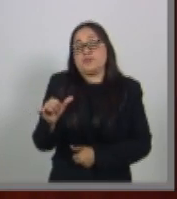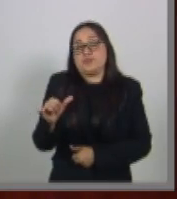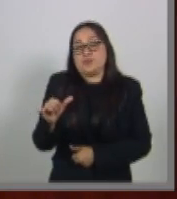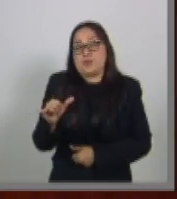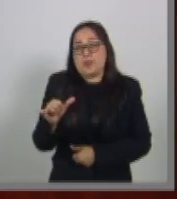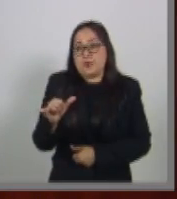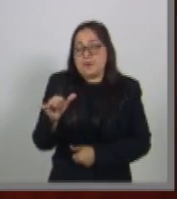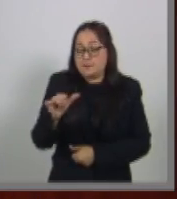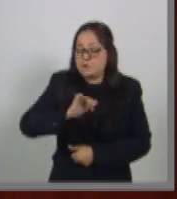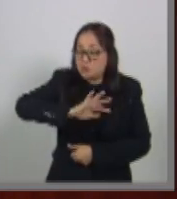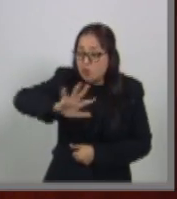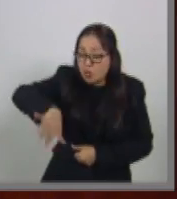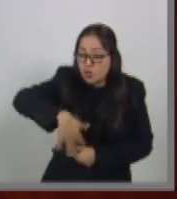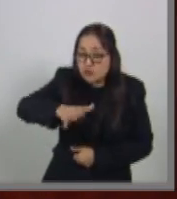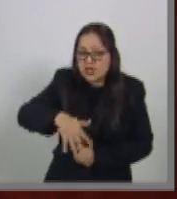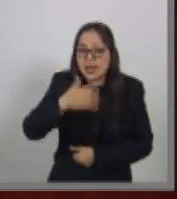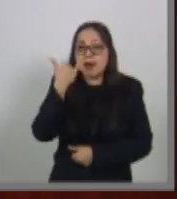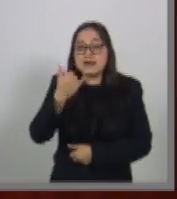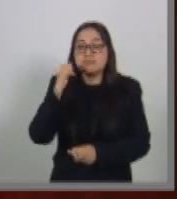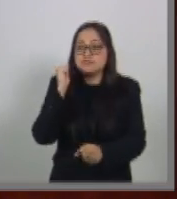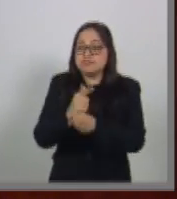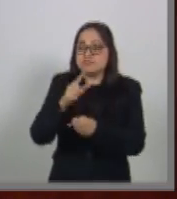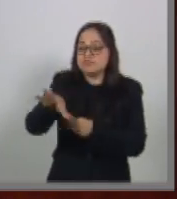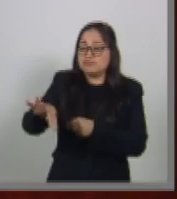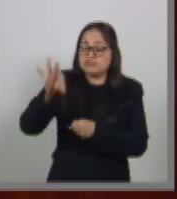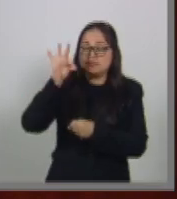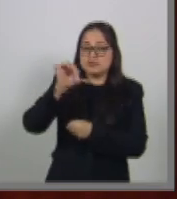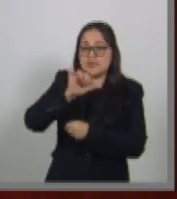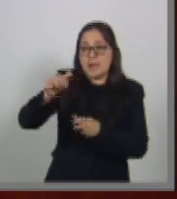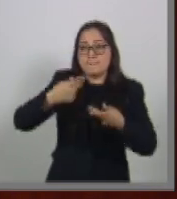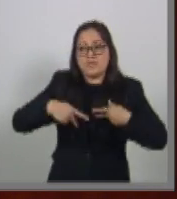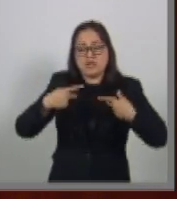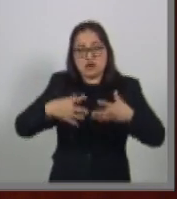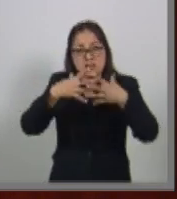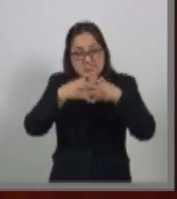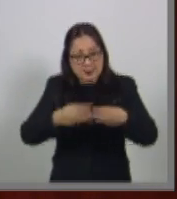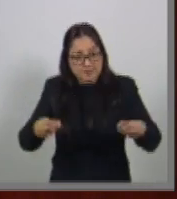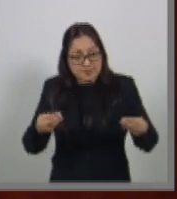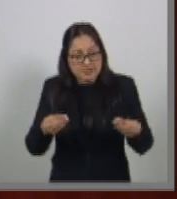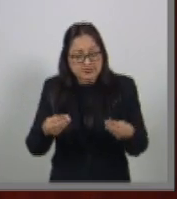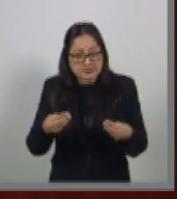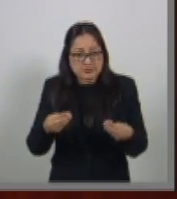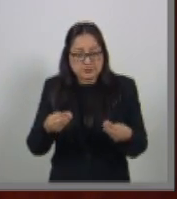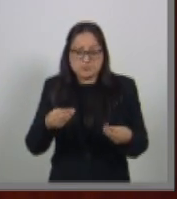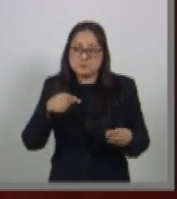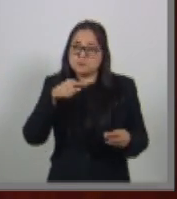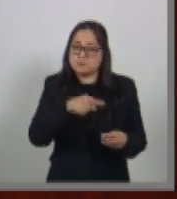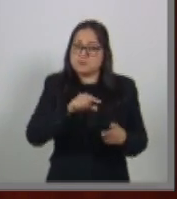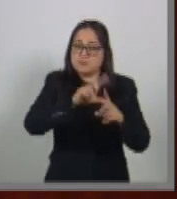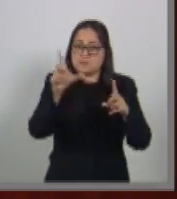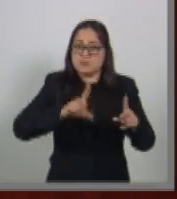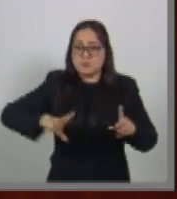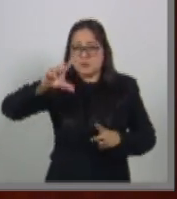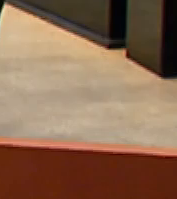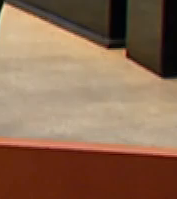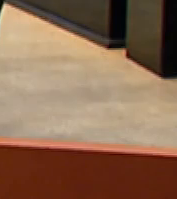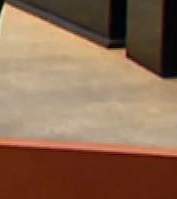y localización de personas desaparecidas y no localizadas en el territorio